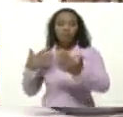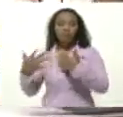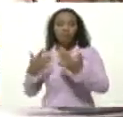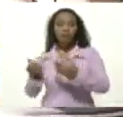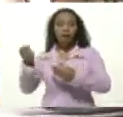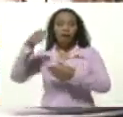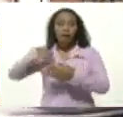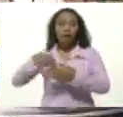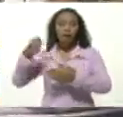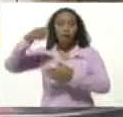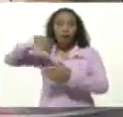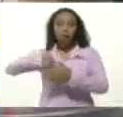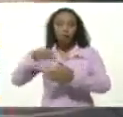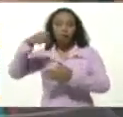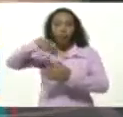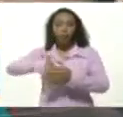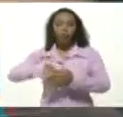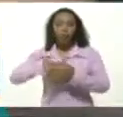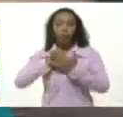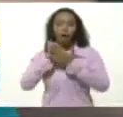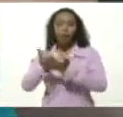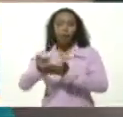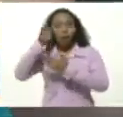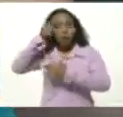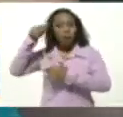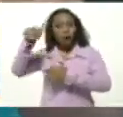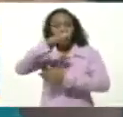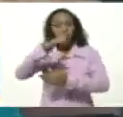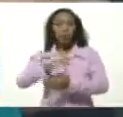ahorro y de ayuda del pueblo.